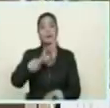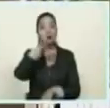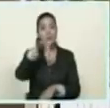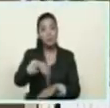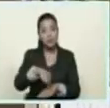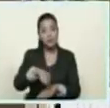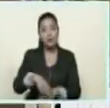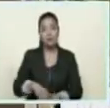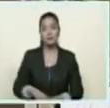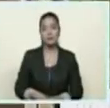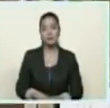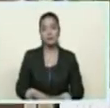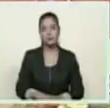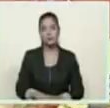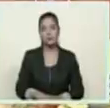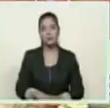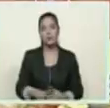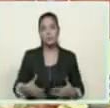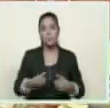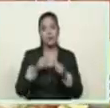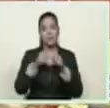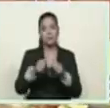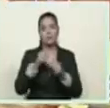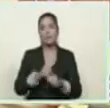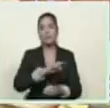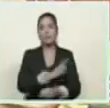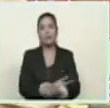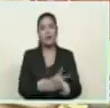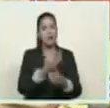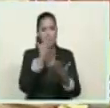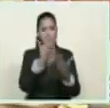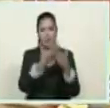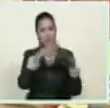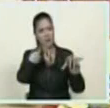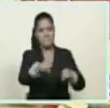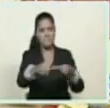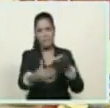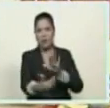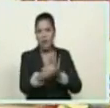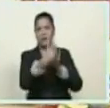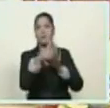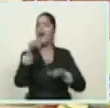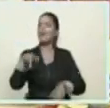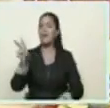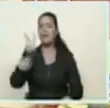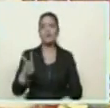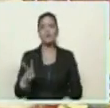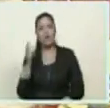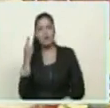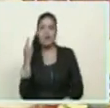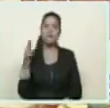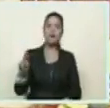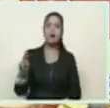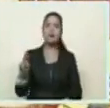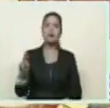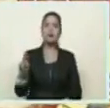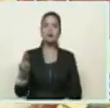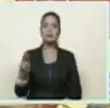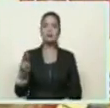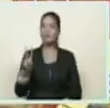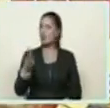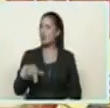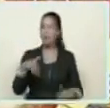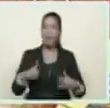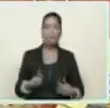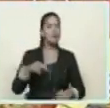nacional para consolidar frente en periodismo la venezuela rebelde que no se va a